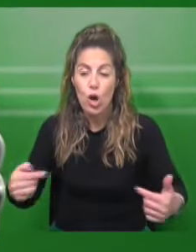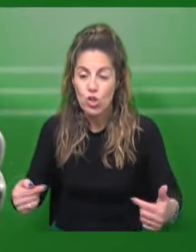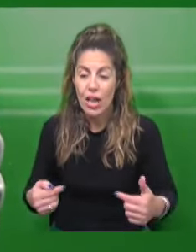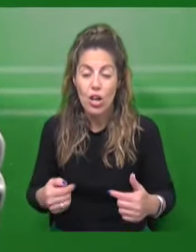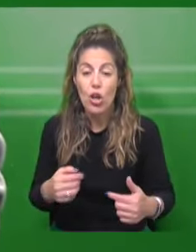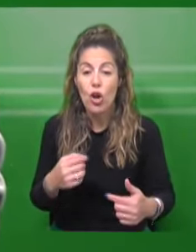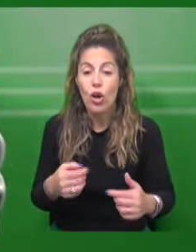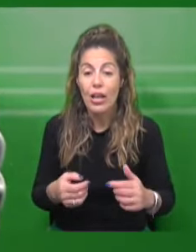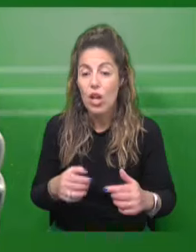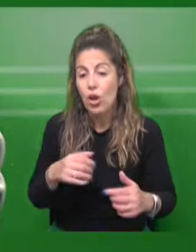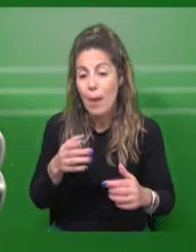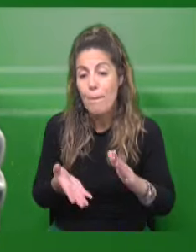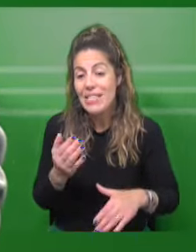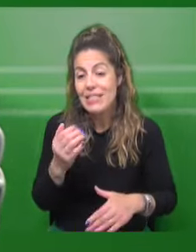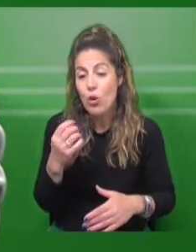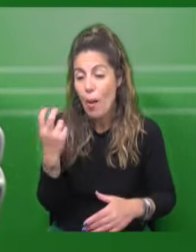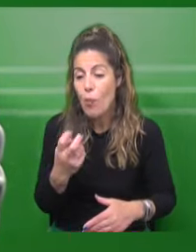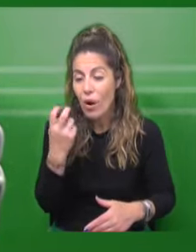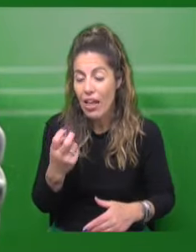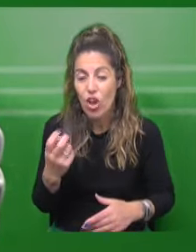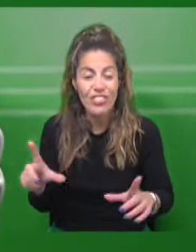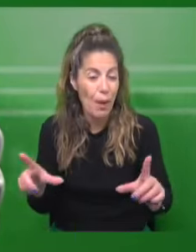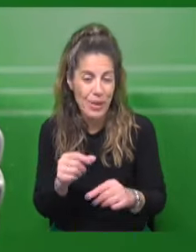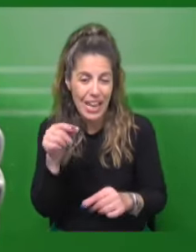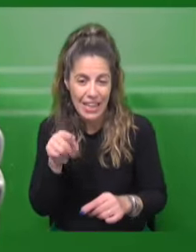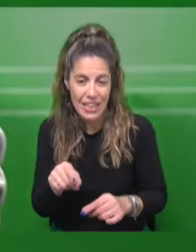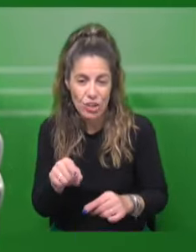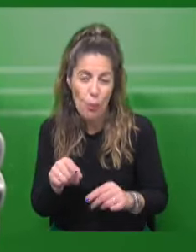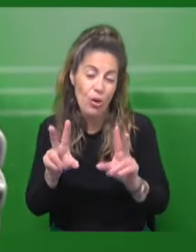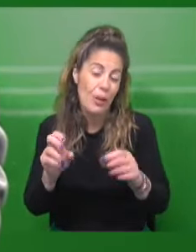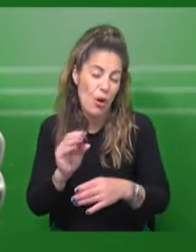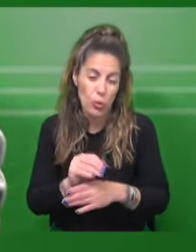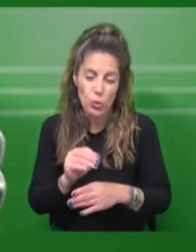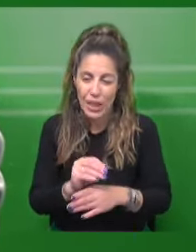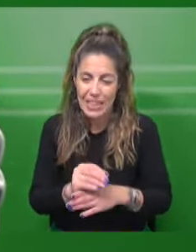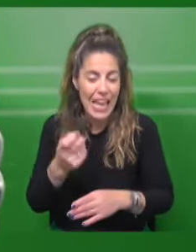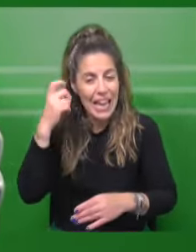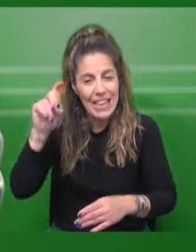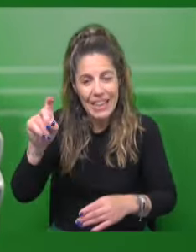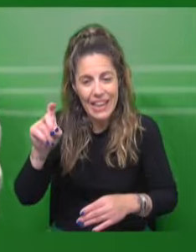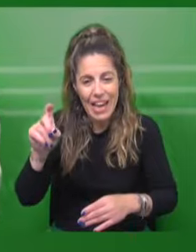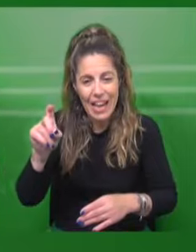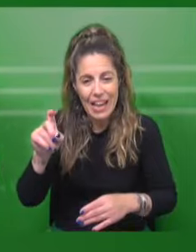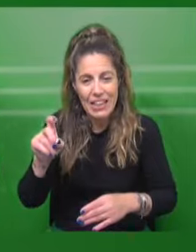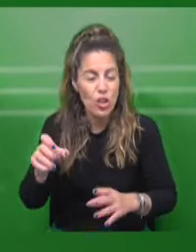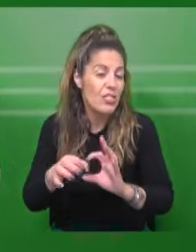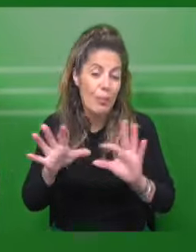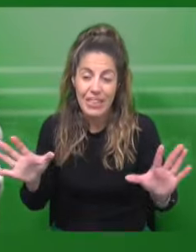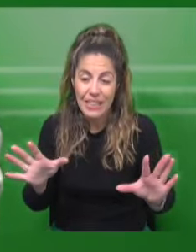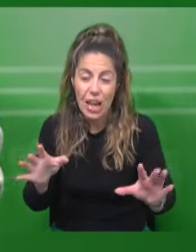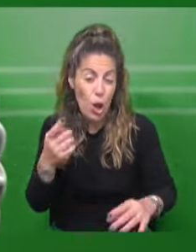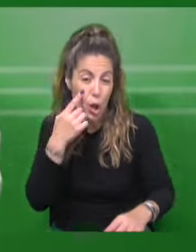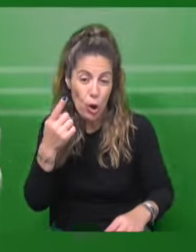intentado terminan en esta lógica no solo por esta razón sino por cuestiones hasta cultur en la idea Los independentistas no lo que